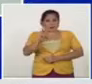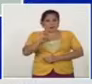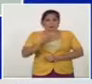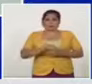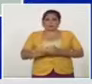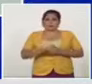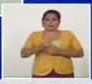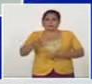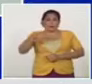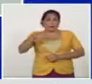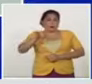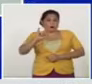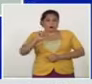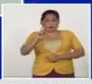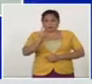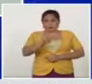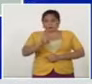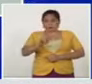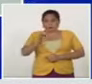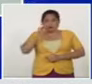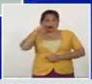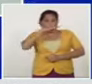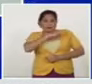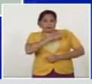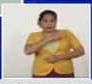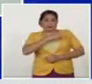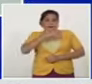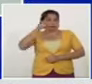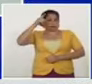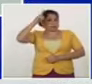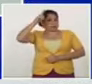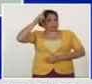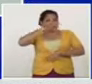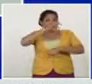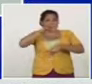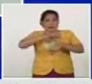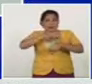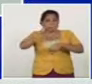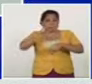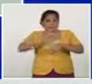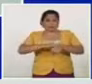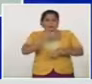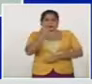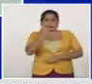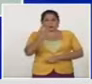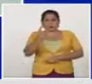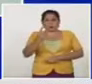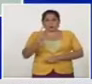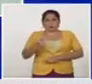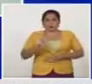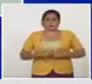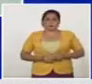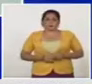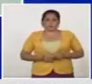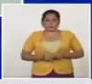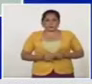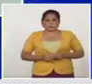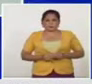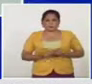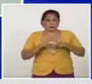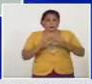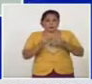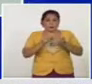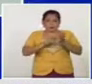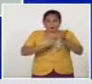2, y Guisa, Buey Arriba y Río Cauto con 1 cada uno. En el caso de la provincia